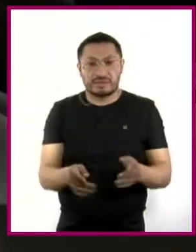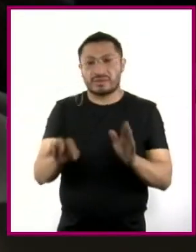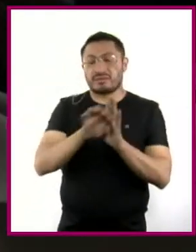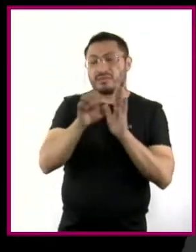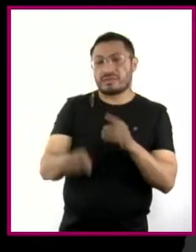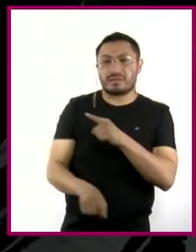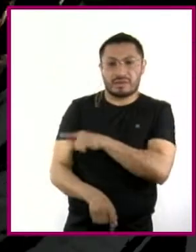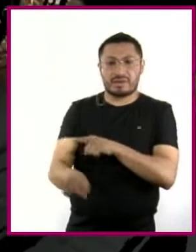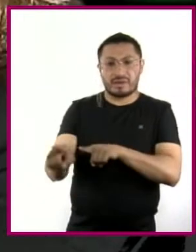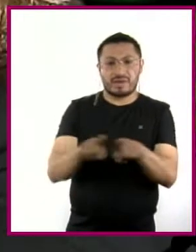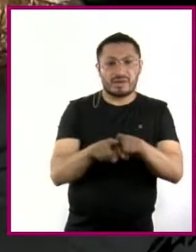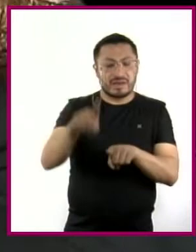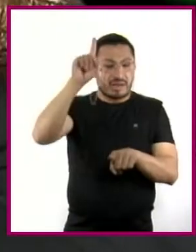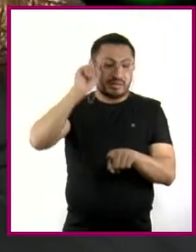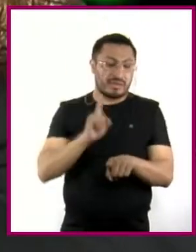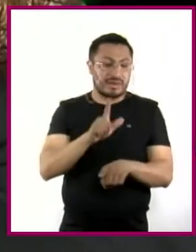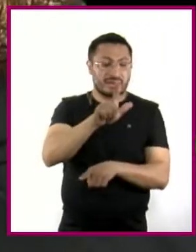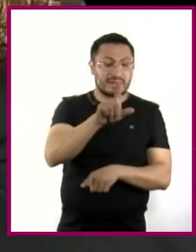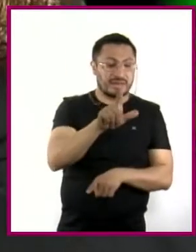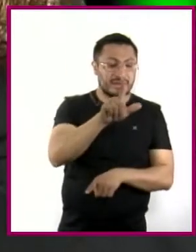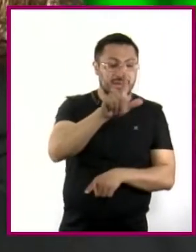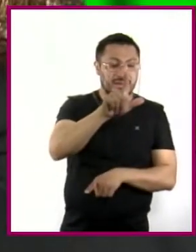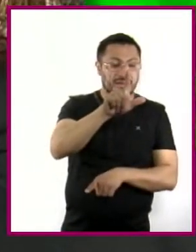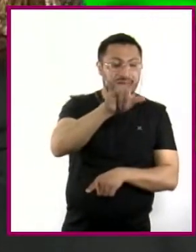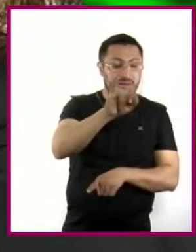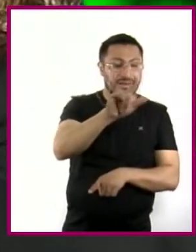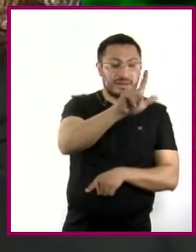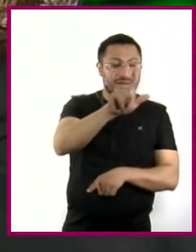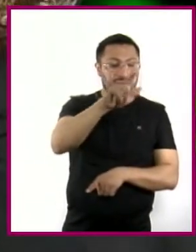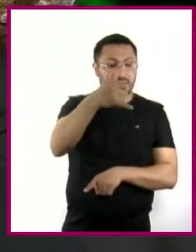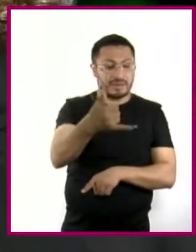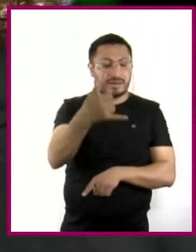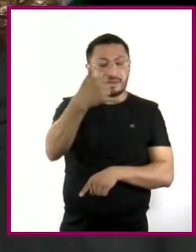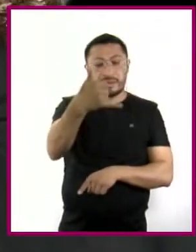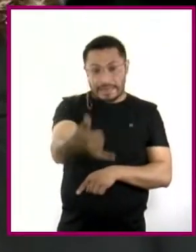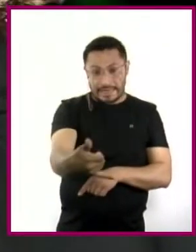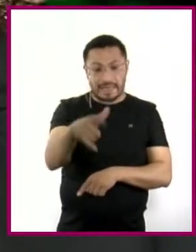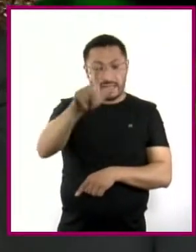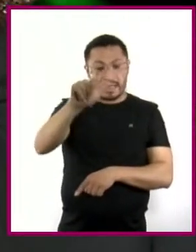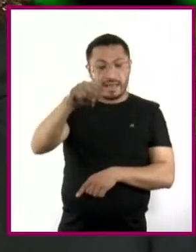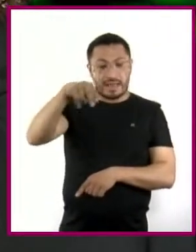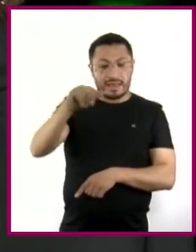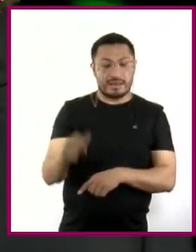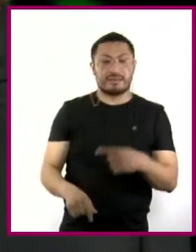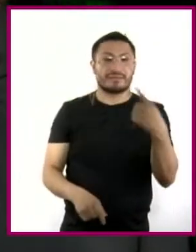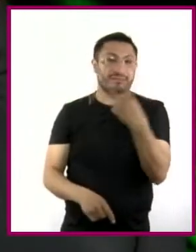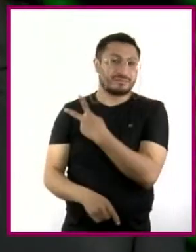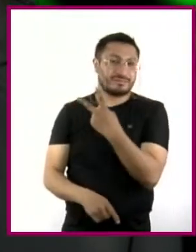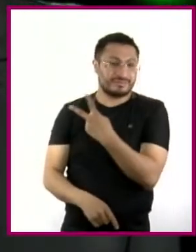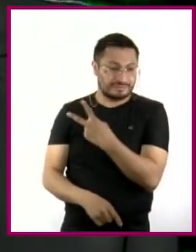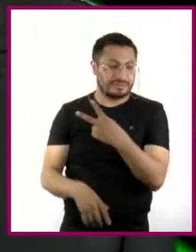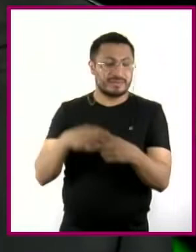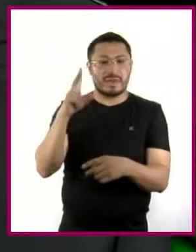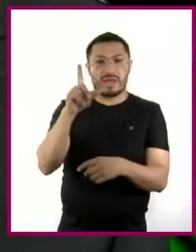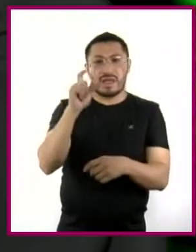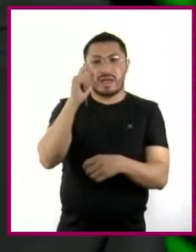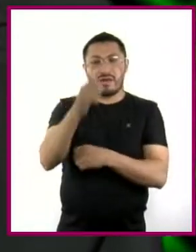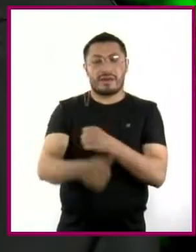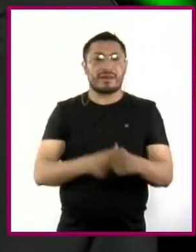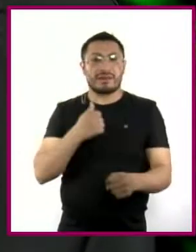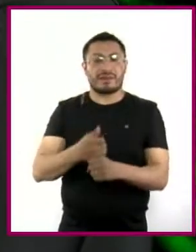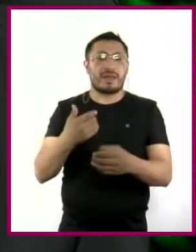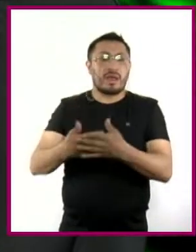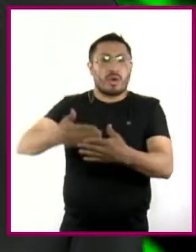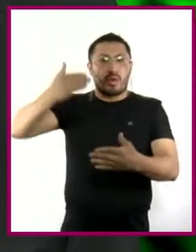Lily y Lana Wachowski, dos guionistas y directoras de cine estadounidenses que hace más de 20 años le dieron al mundo